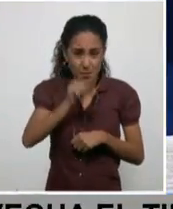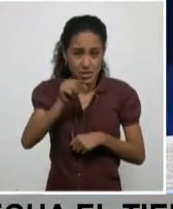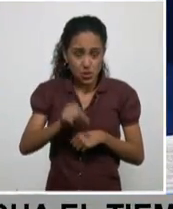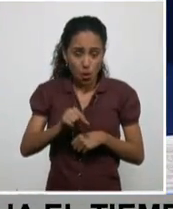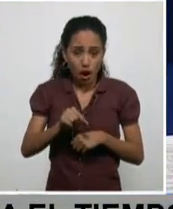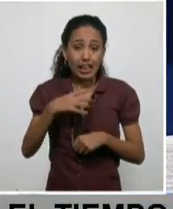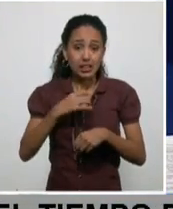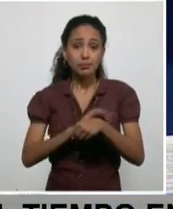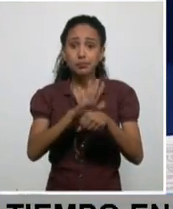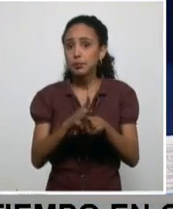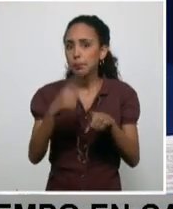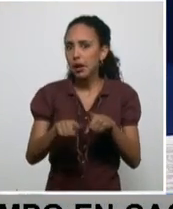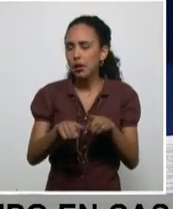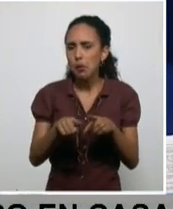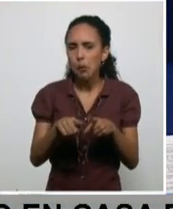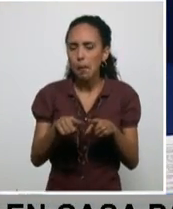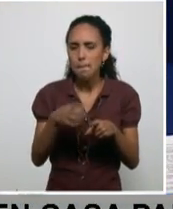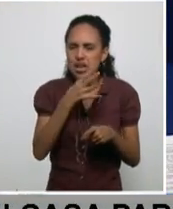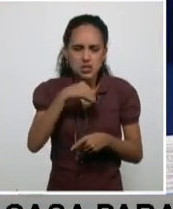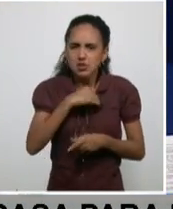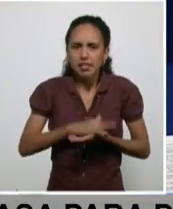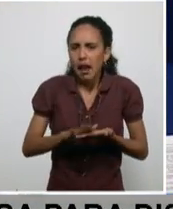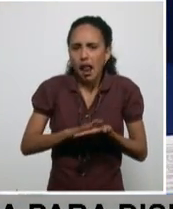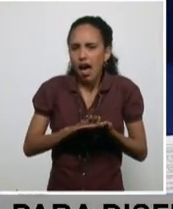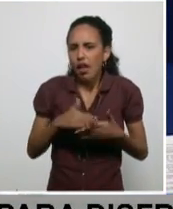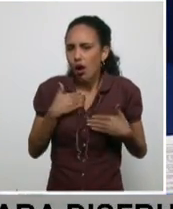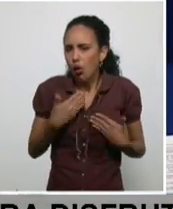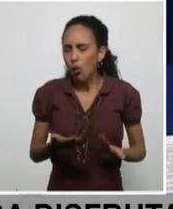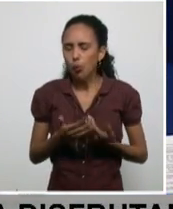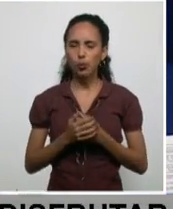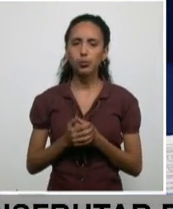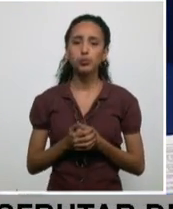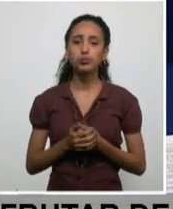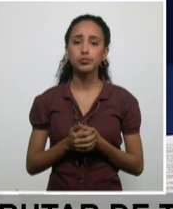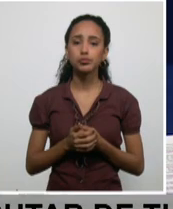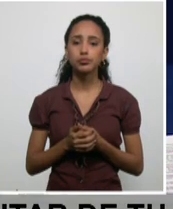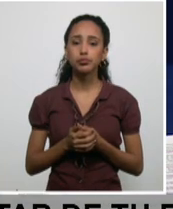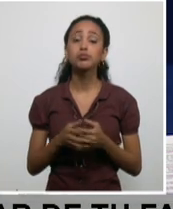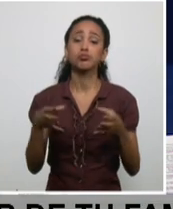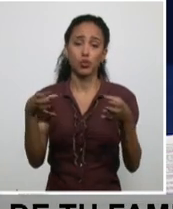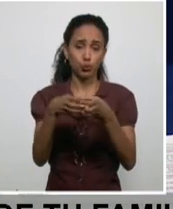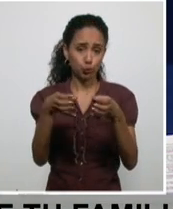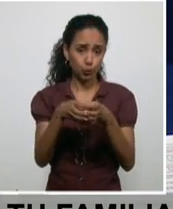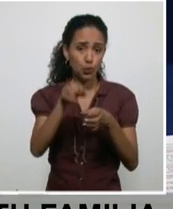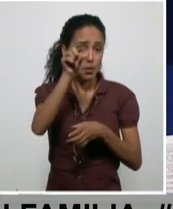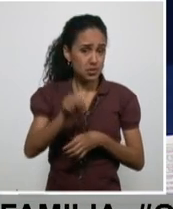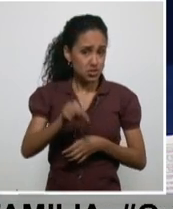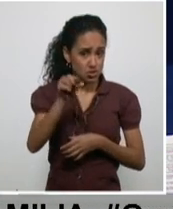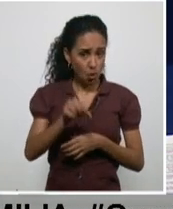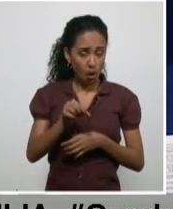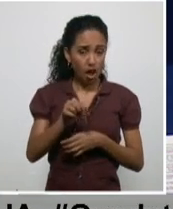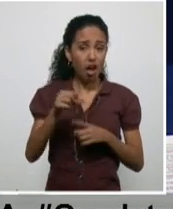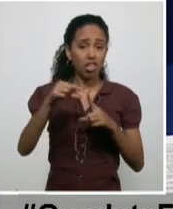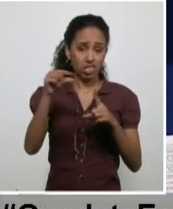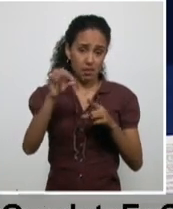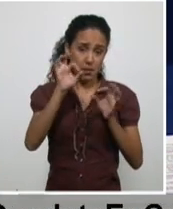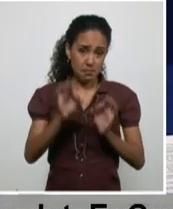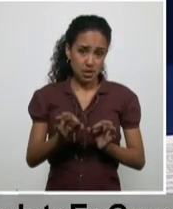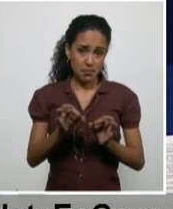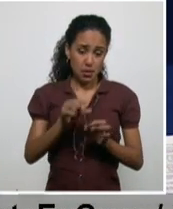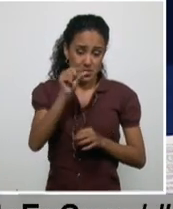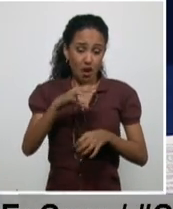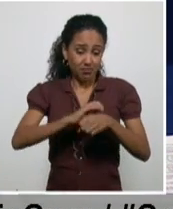Miren, el tema de casos asintomáticos es un tema que